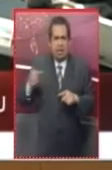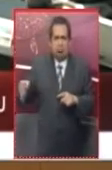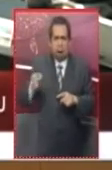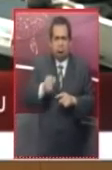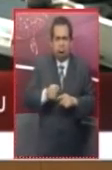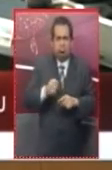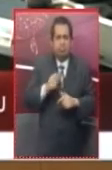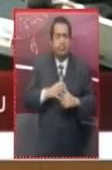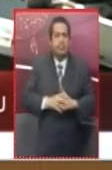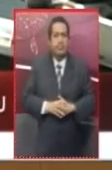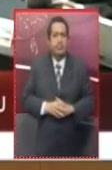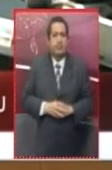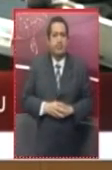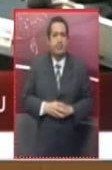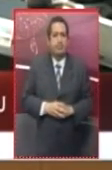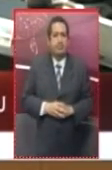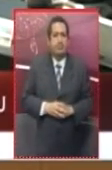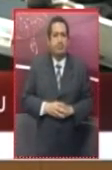Ejecutivo Federal.